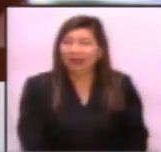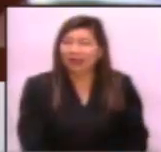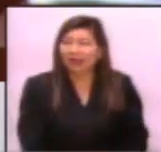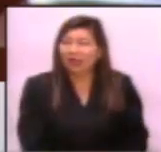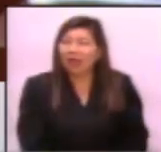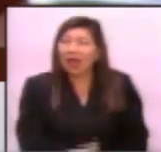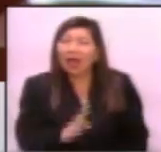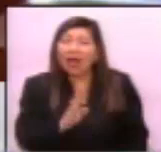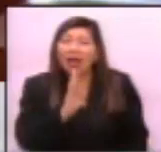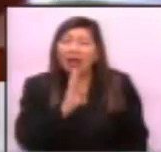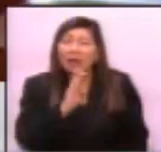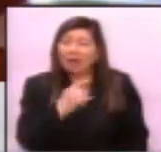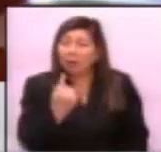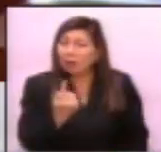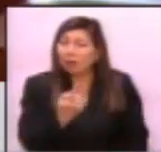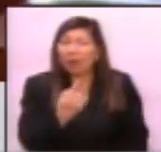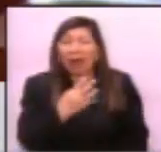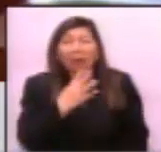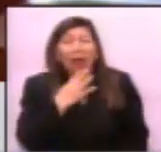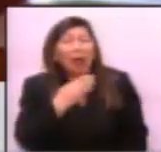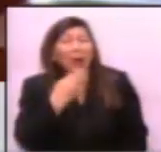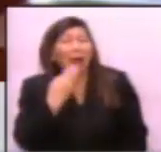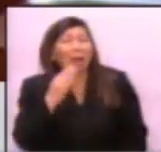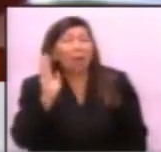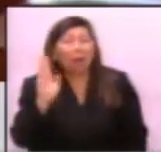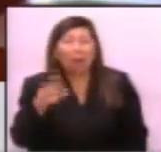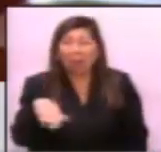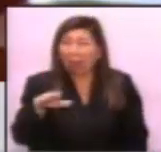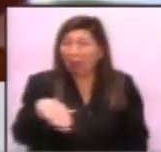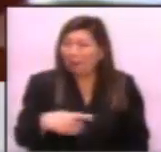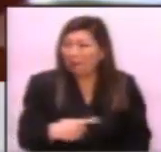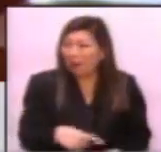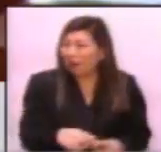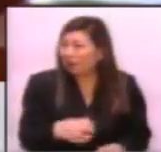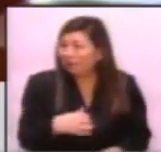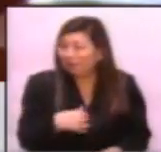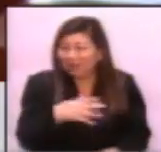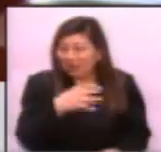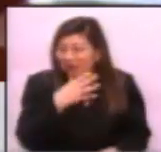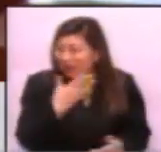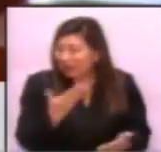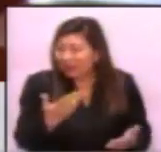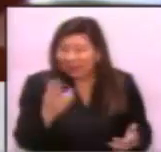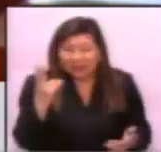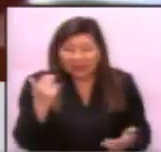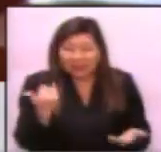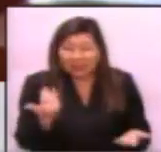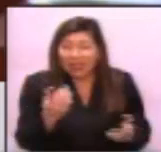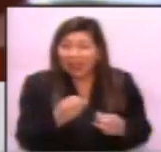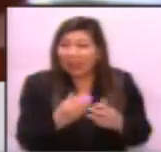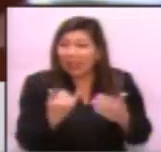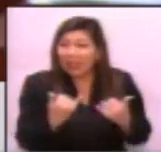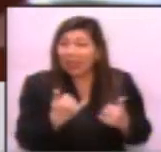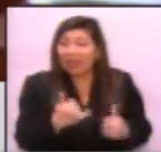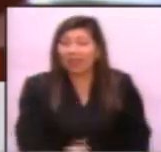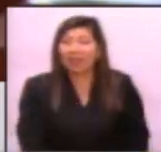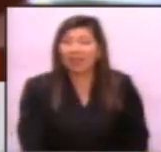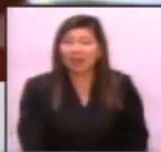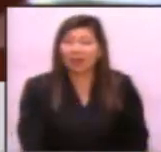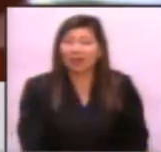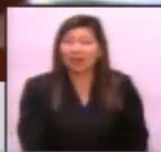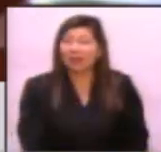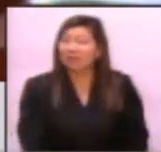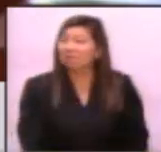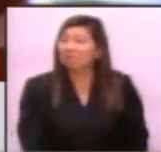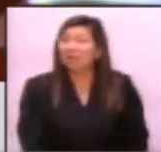Pura demagogia, pura palabrería barata, es lo que nosotros estamos escuchando el día de hoy.